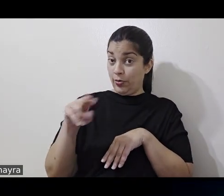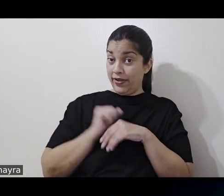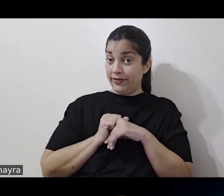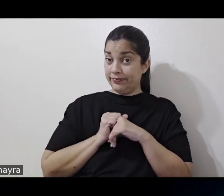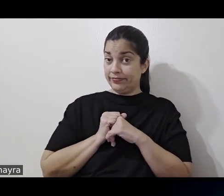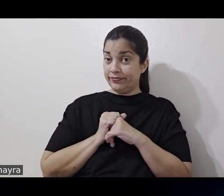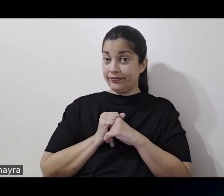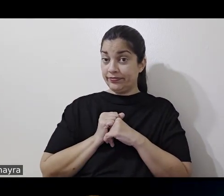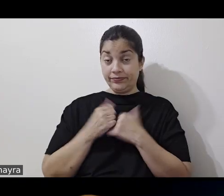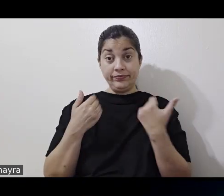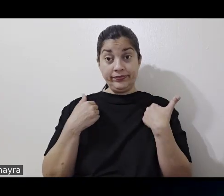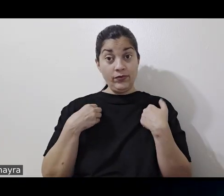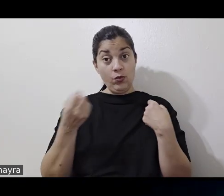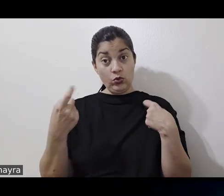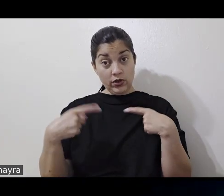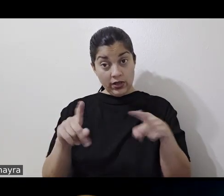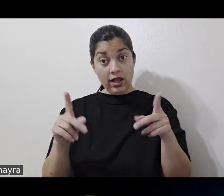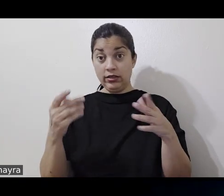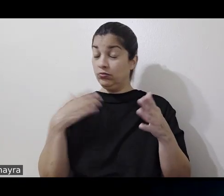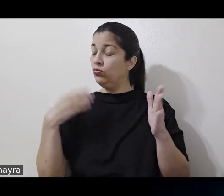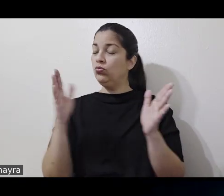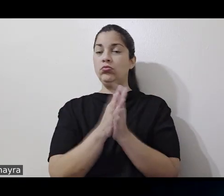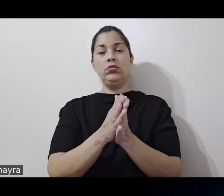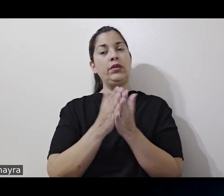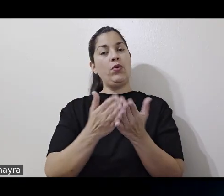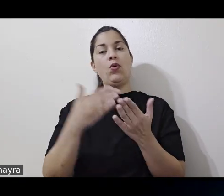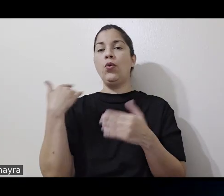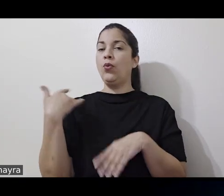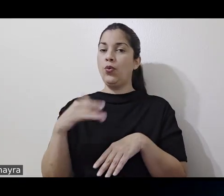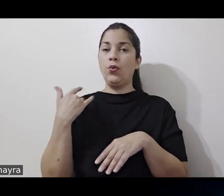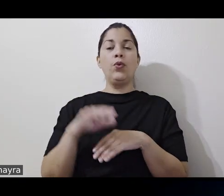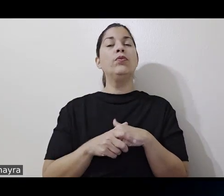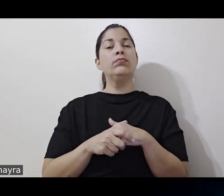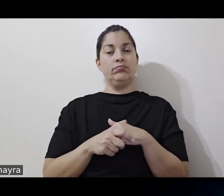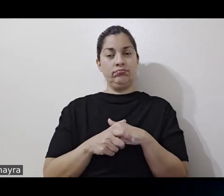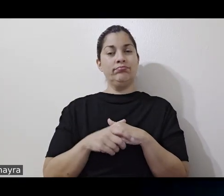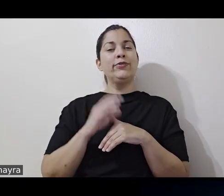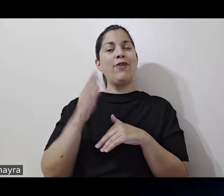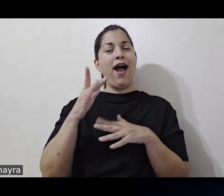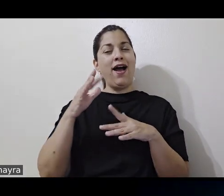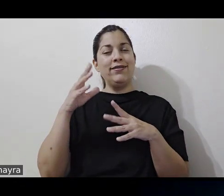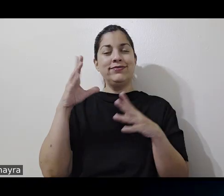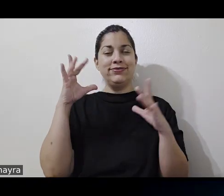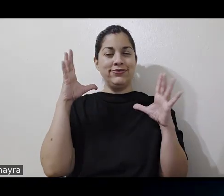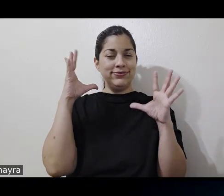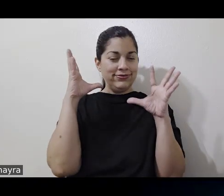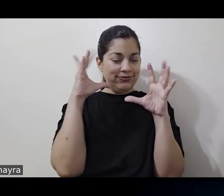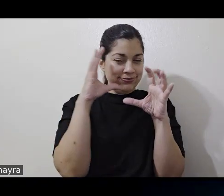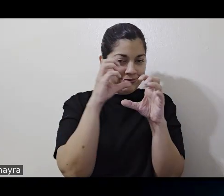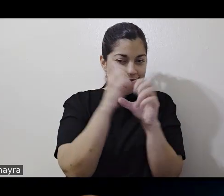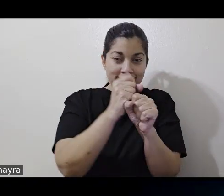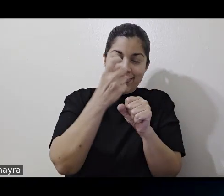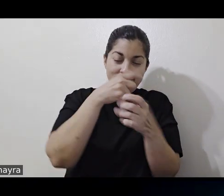que tiene la oportunidad de tener tremendo libro que lo va a llevar, mira, a viajar por